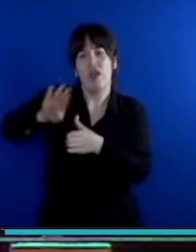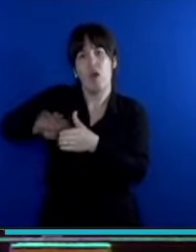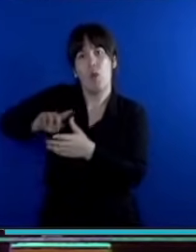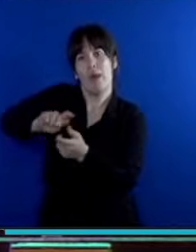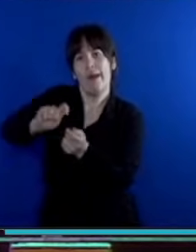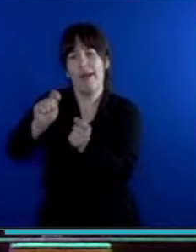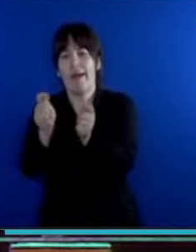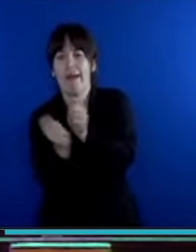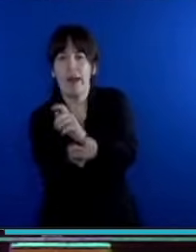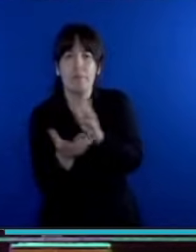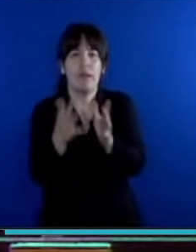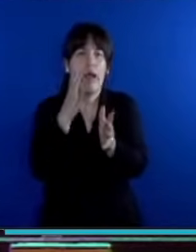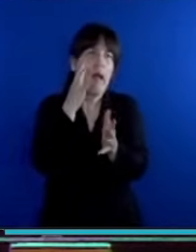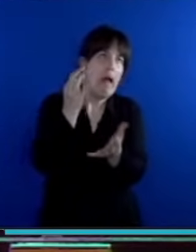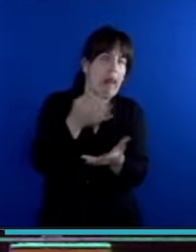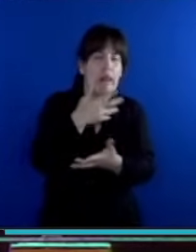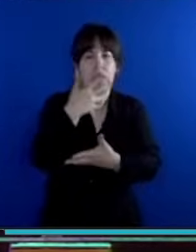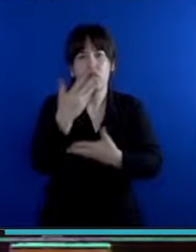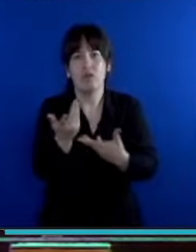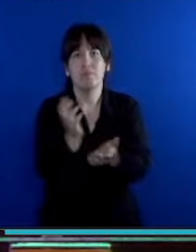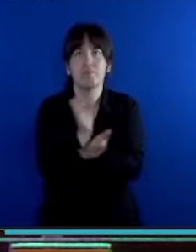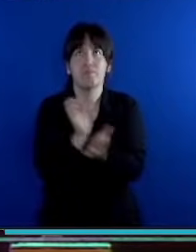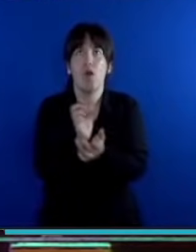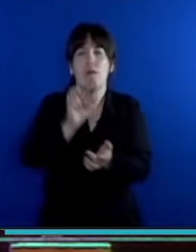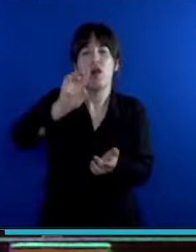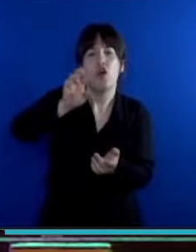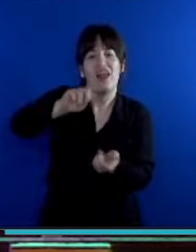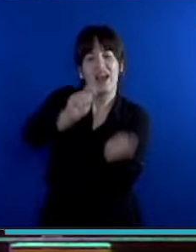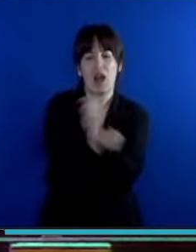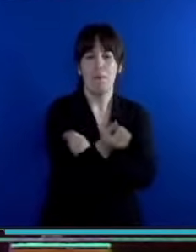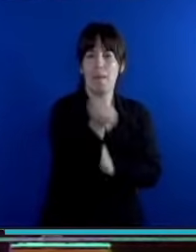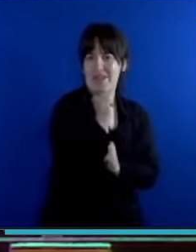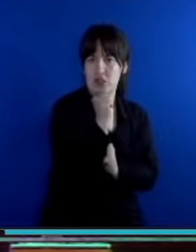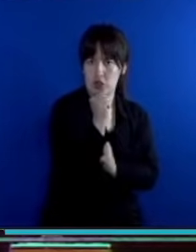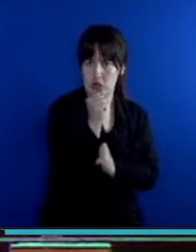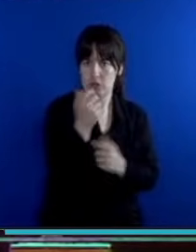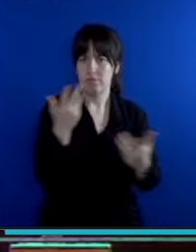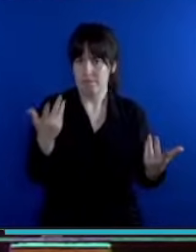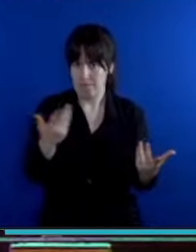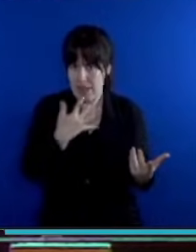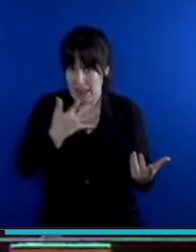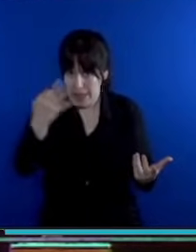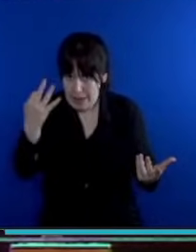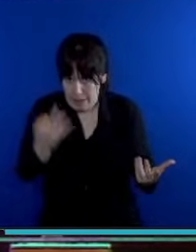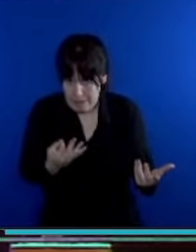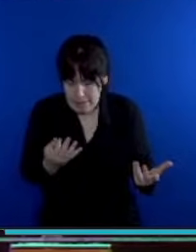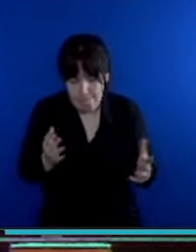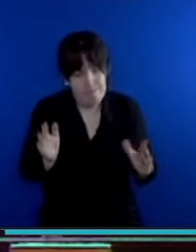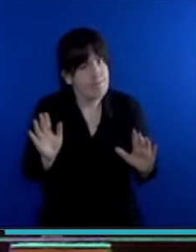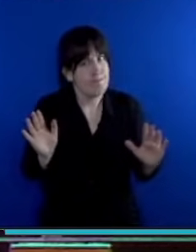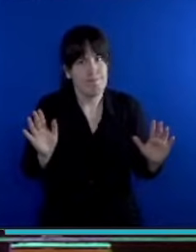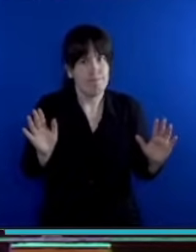parte de la deuda de dólares a pesos, pero lo cierto es que